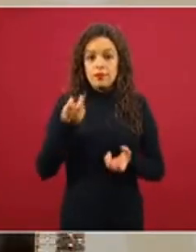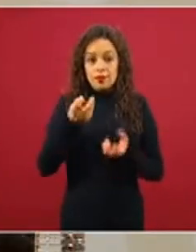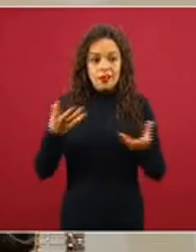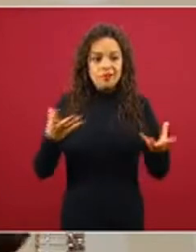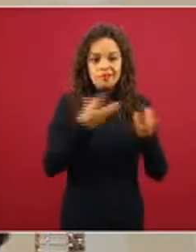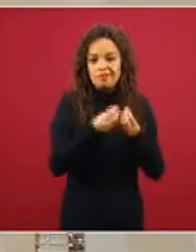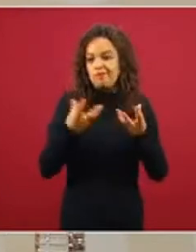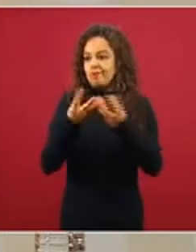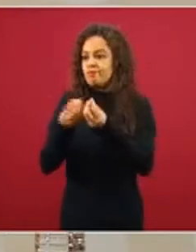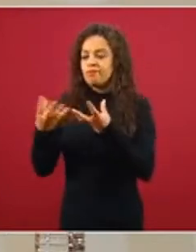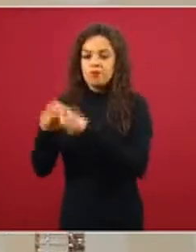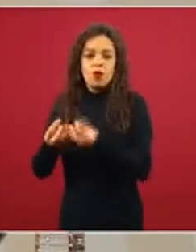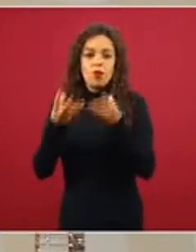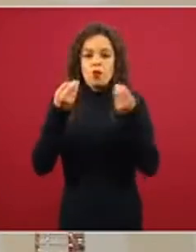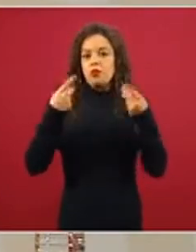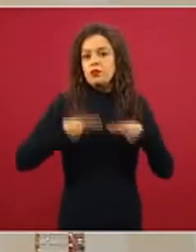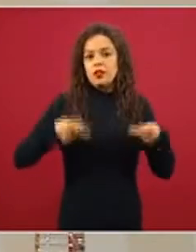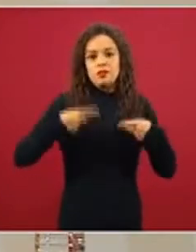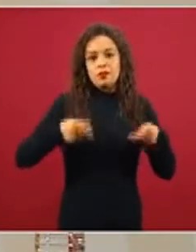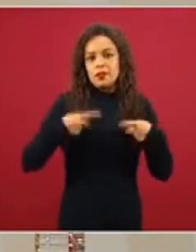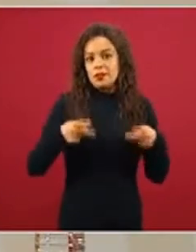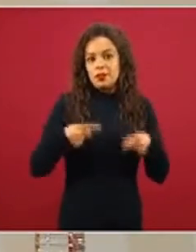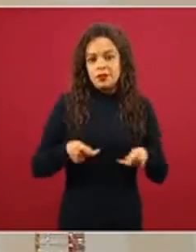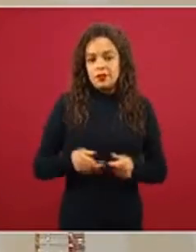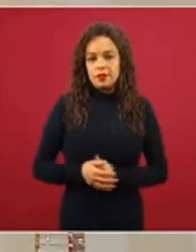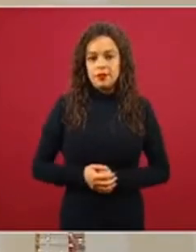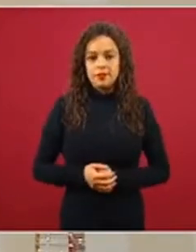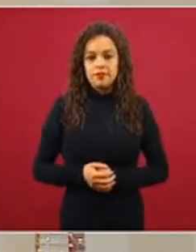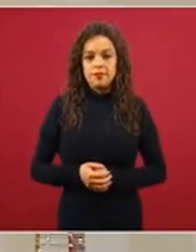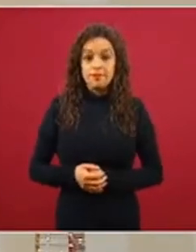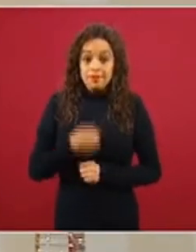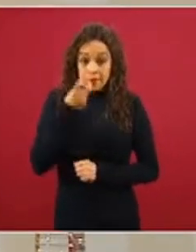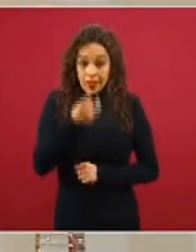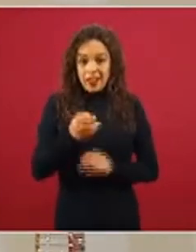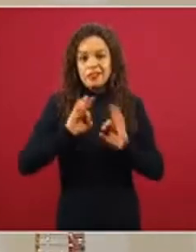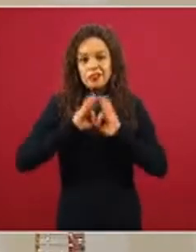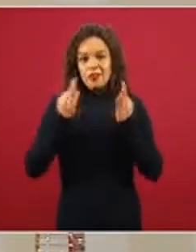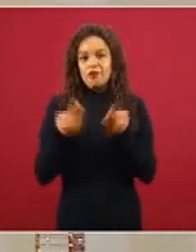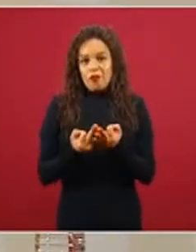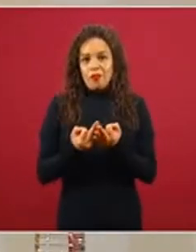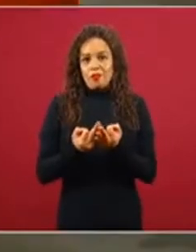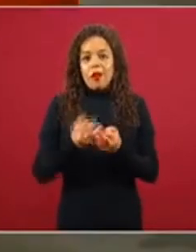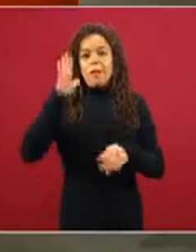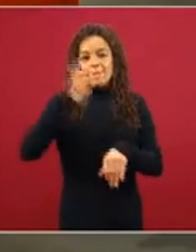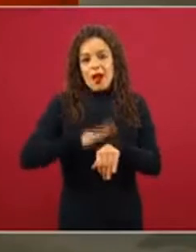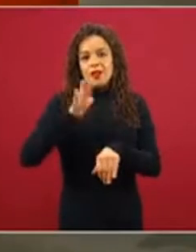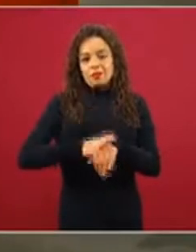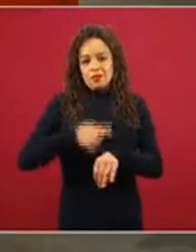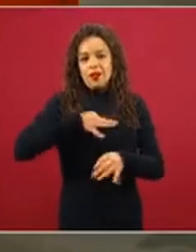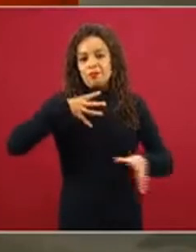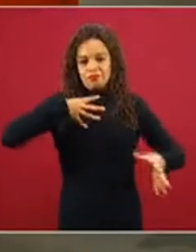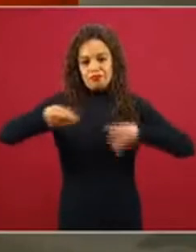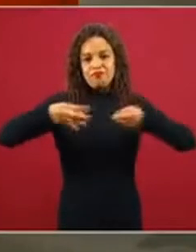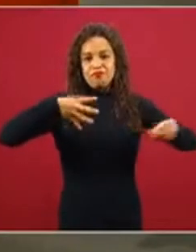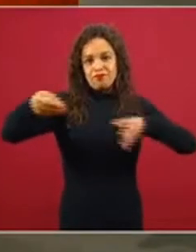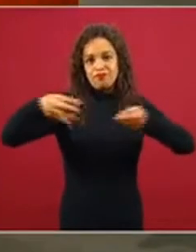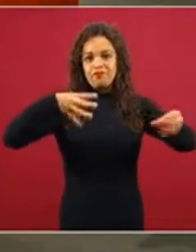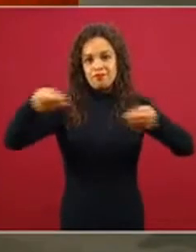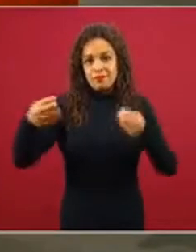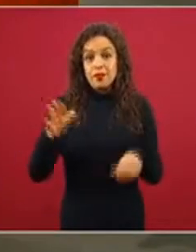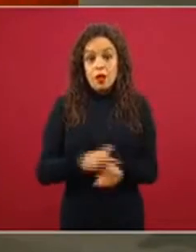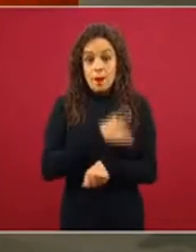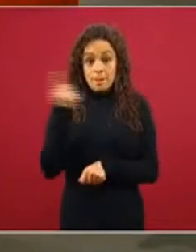personas más. Y eso es el mecanismo por el que ocurren los contagios, porque cuando uno se encuentra con otra persona, puede